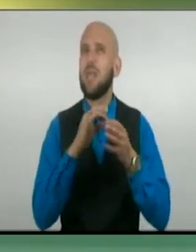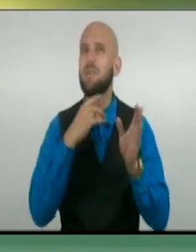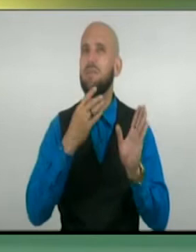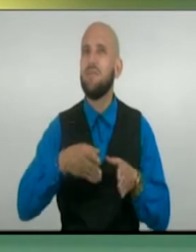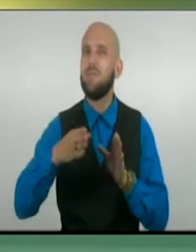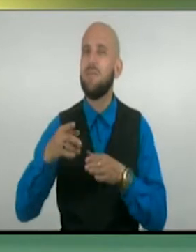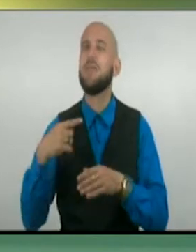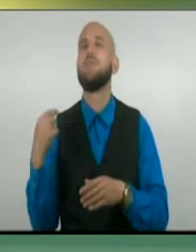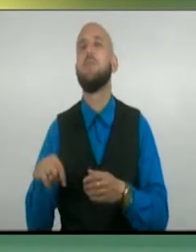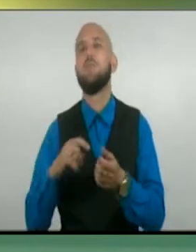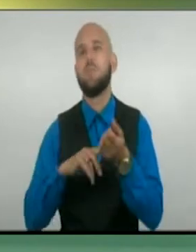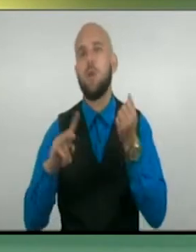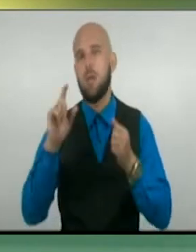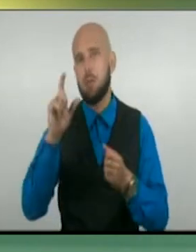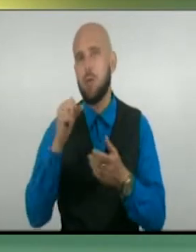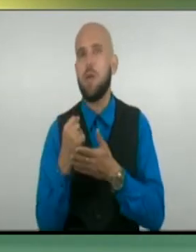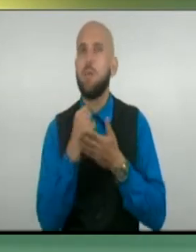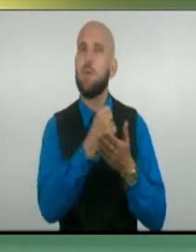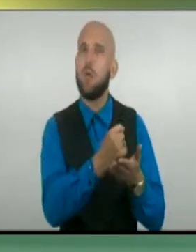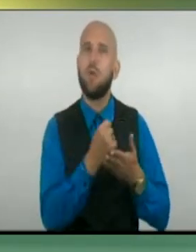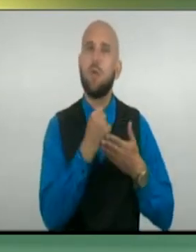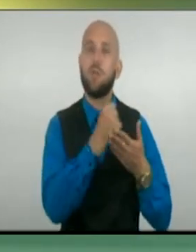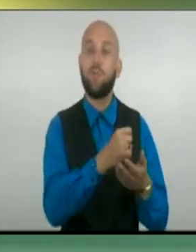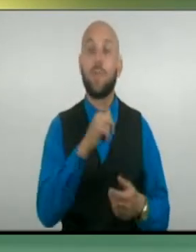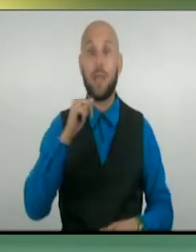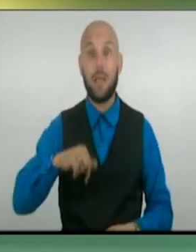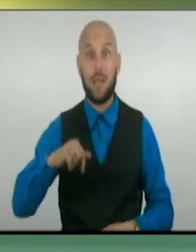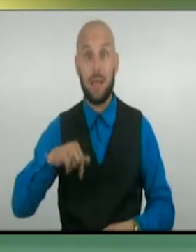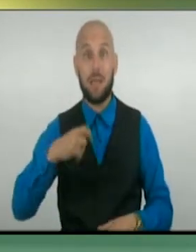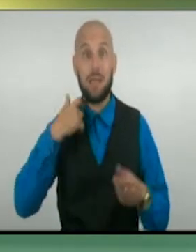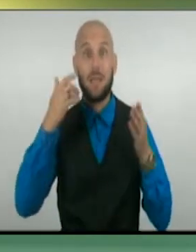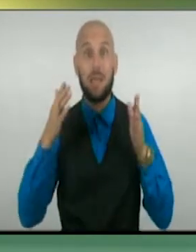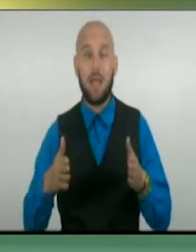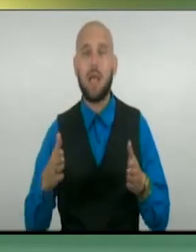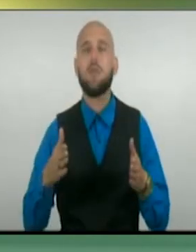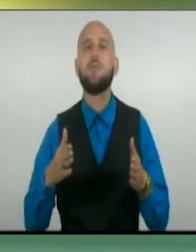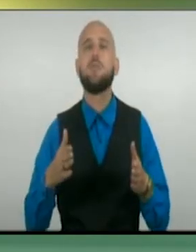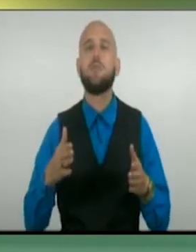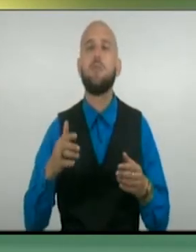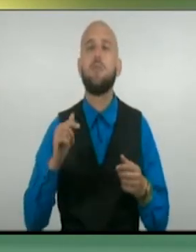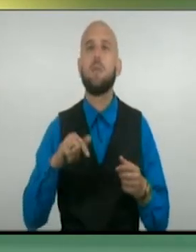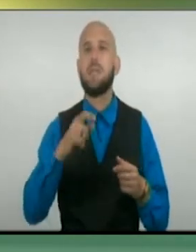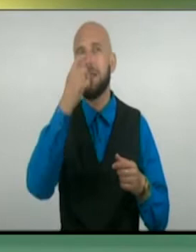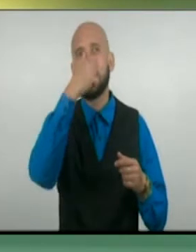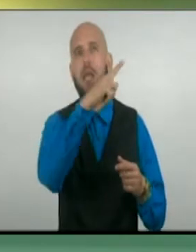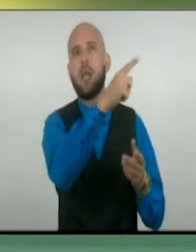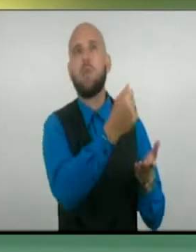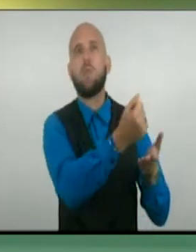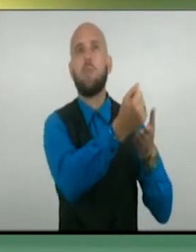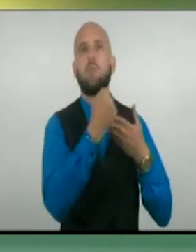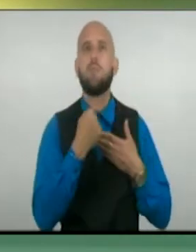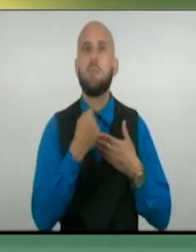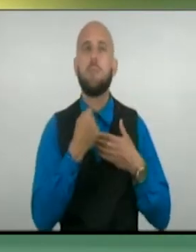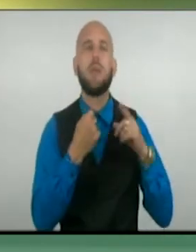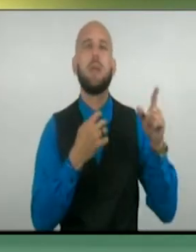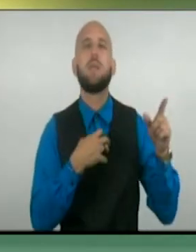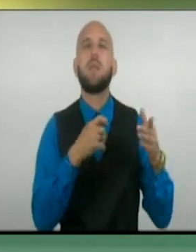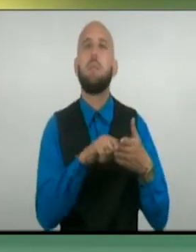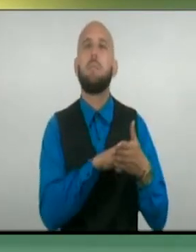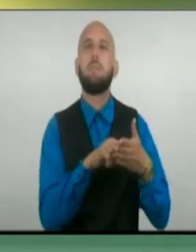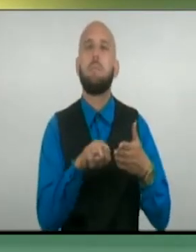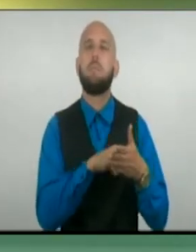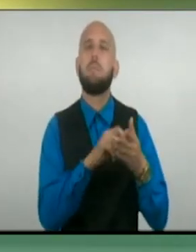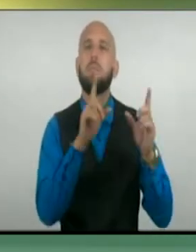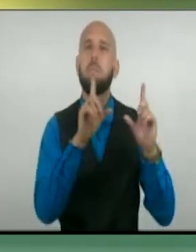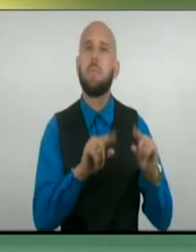bueno fuimos el apoyo de ciego este año fue diferente el apoyo de nosotros fue ciego ciego tiene un plan más pequeño tiene un